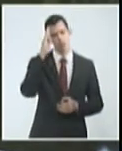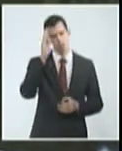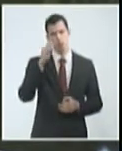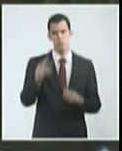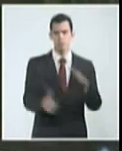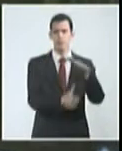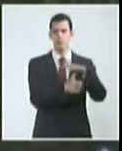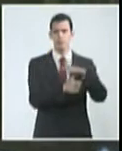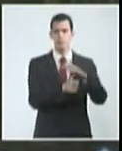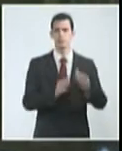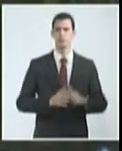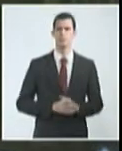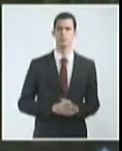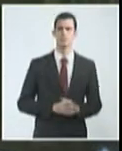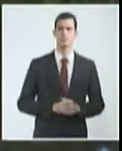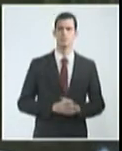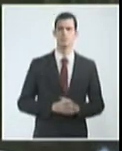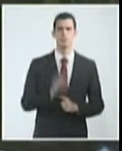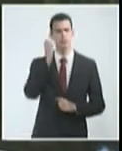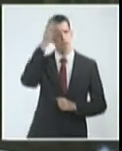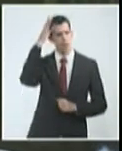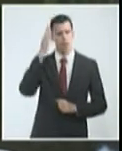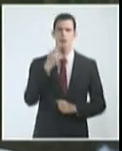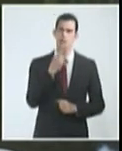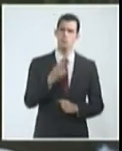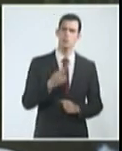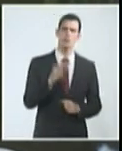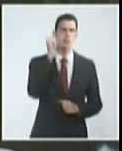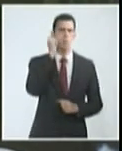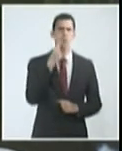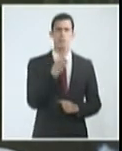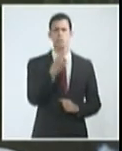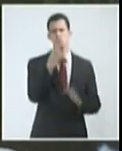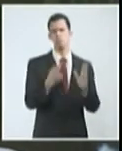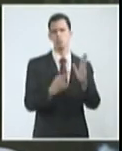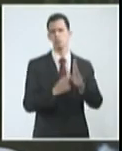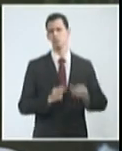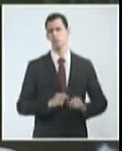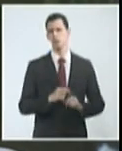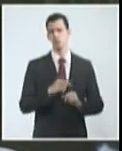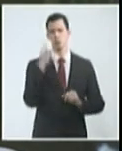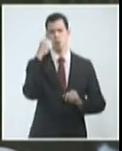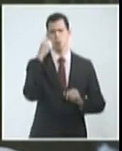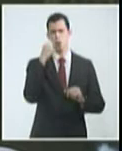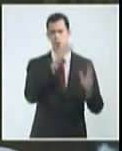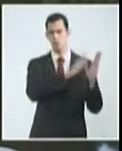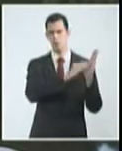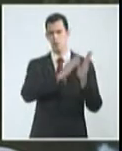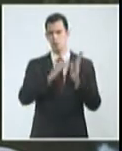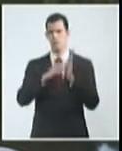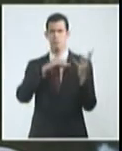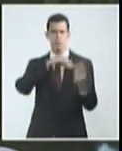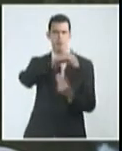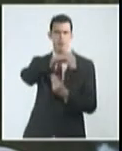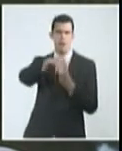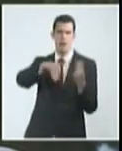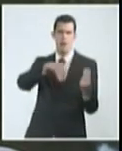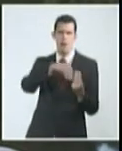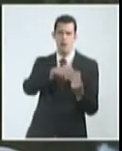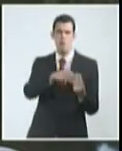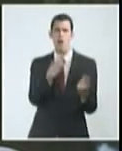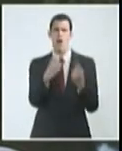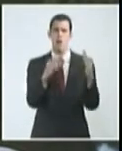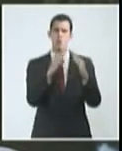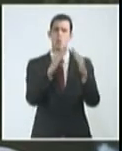por ejemplo, La Habana, en más de 60 barrios que estaban muy necesitados de transformación, que tenían problemas acumulados. De hecho, esa